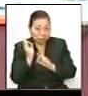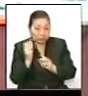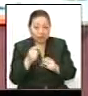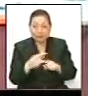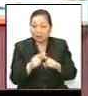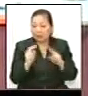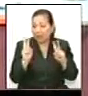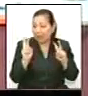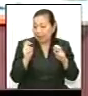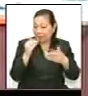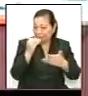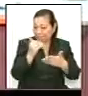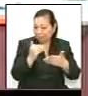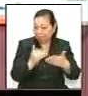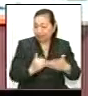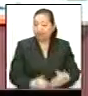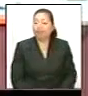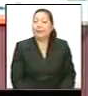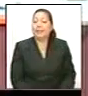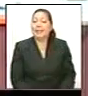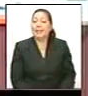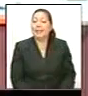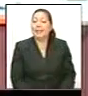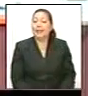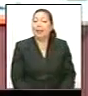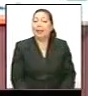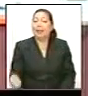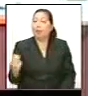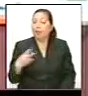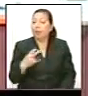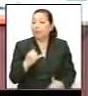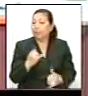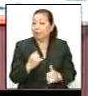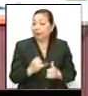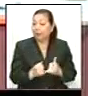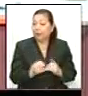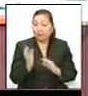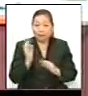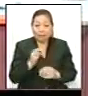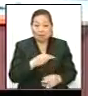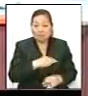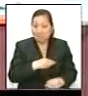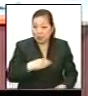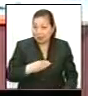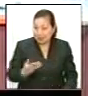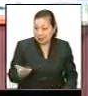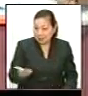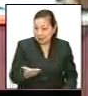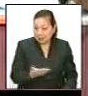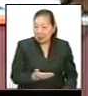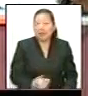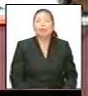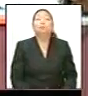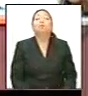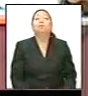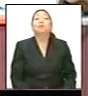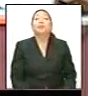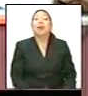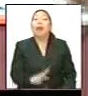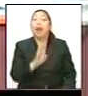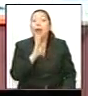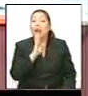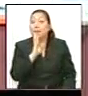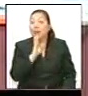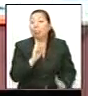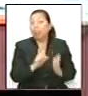temas de la agenda. 2. Culminada la exposición del señor ministro, se otorgará la palabra a los